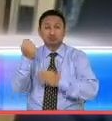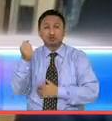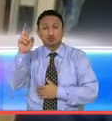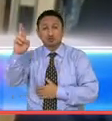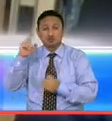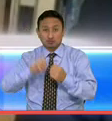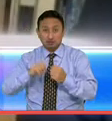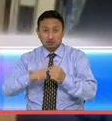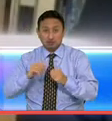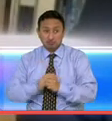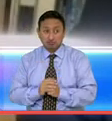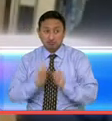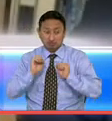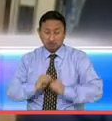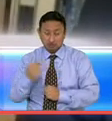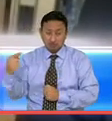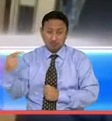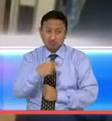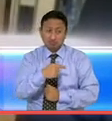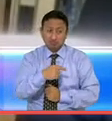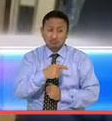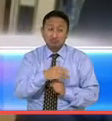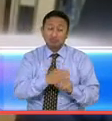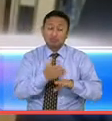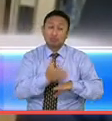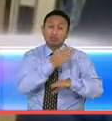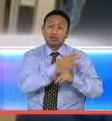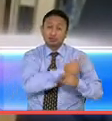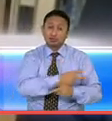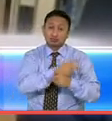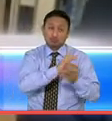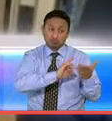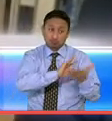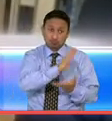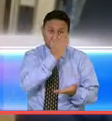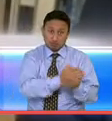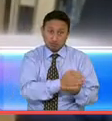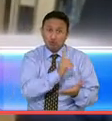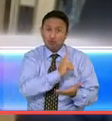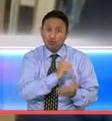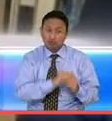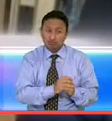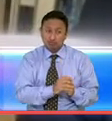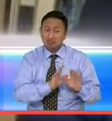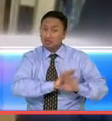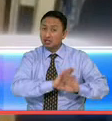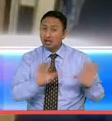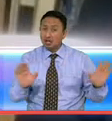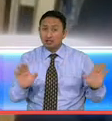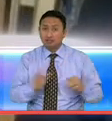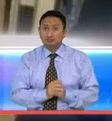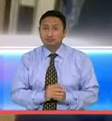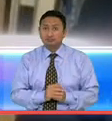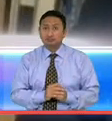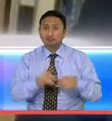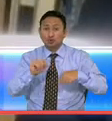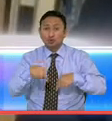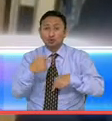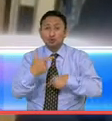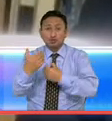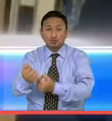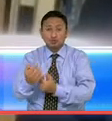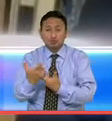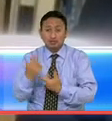no tiene por objeto dejar sin efecto el acto de remoción, sino simplemente de un informe